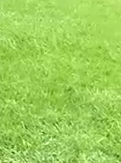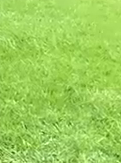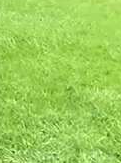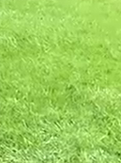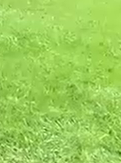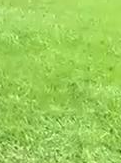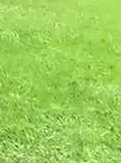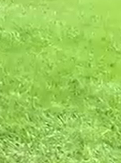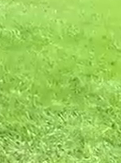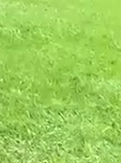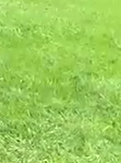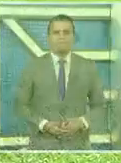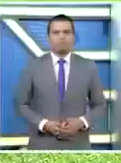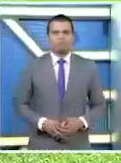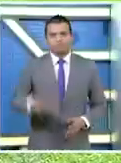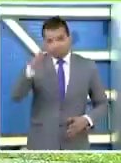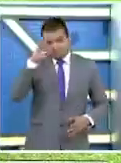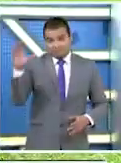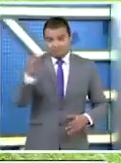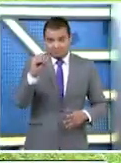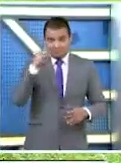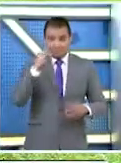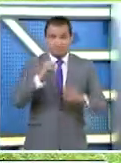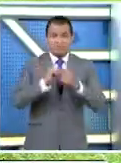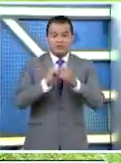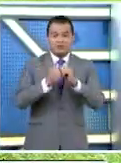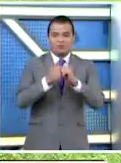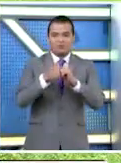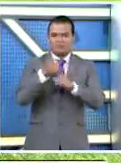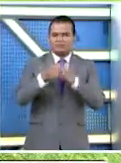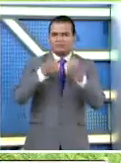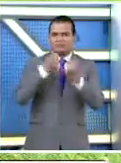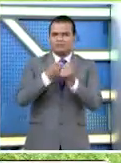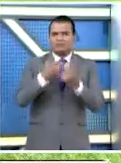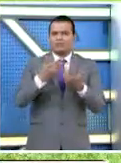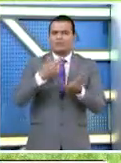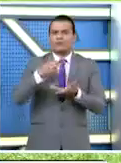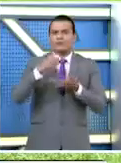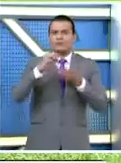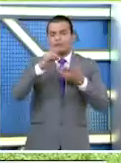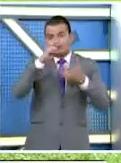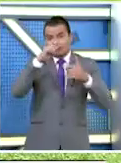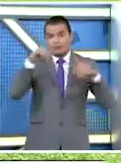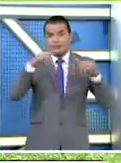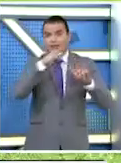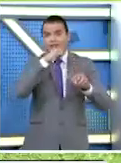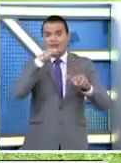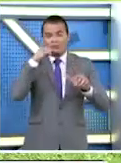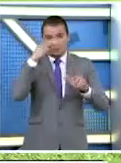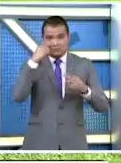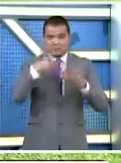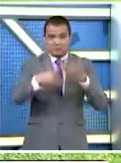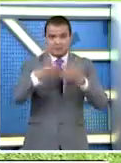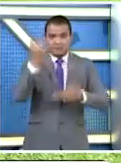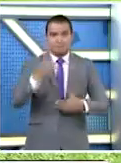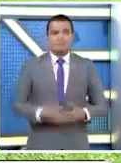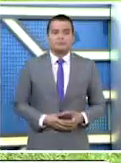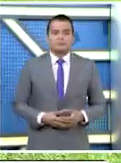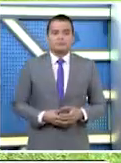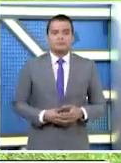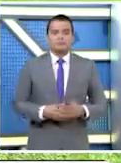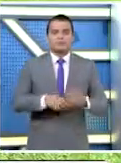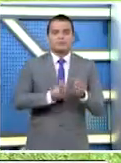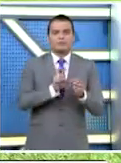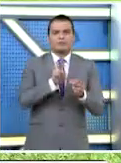hola qué tal con el patrocinio de café 'águila roja' presentamos los deportes de 90 minutos desde casa la